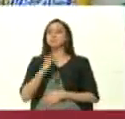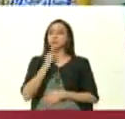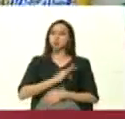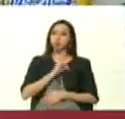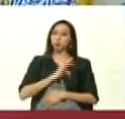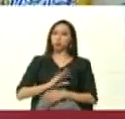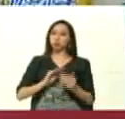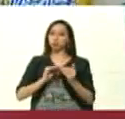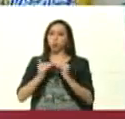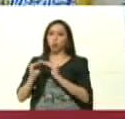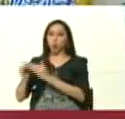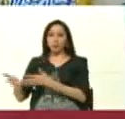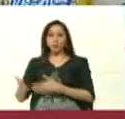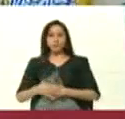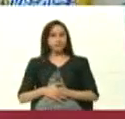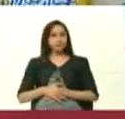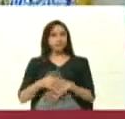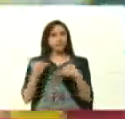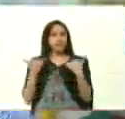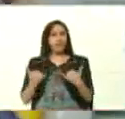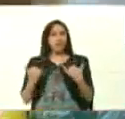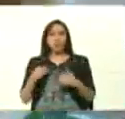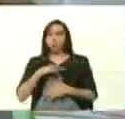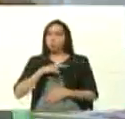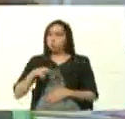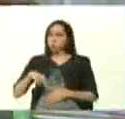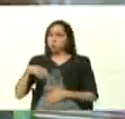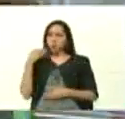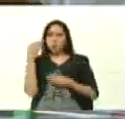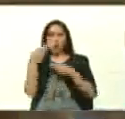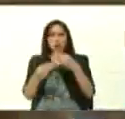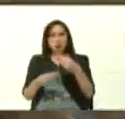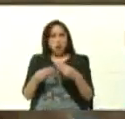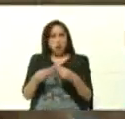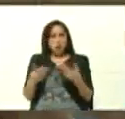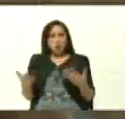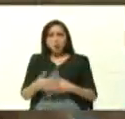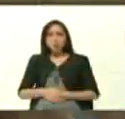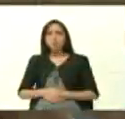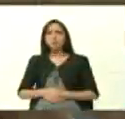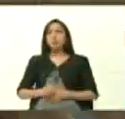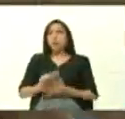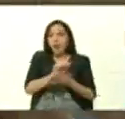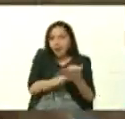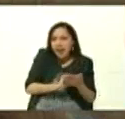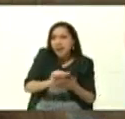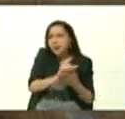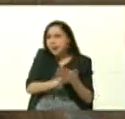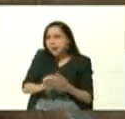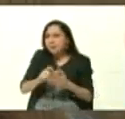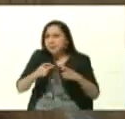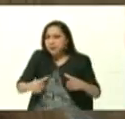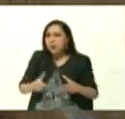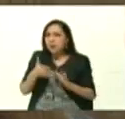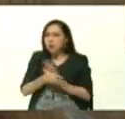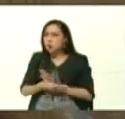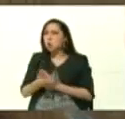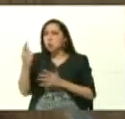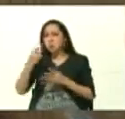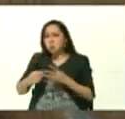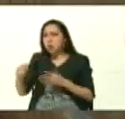directa comunal. En la actualidad estamos procesando lavaplatos, detergentes,